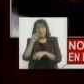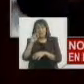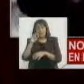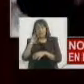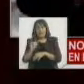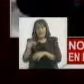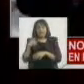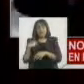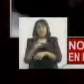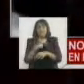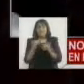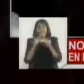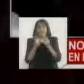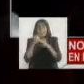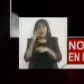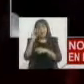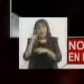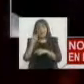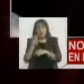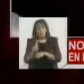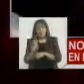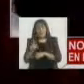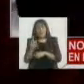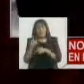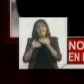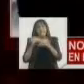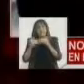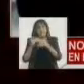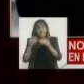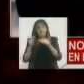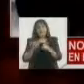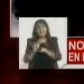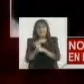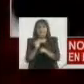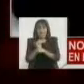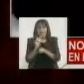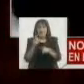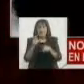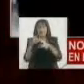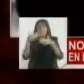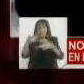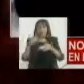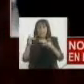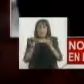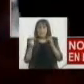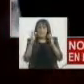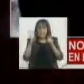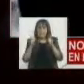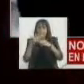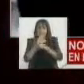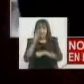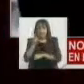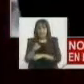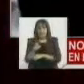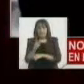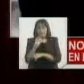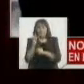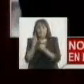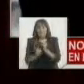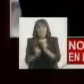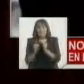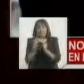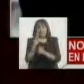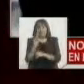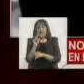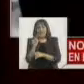y nuestro equipo en la ONU, y va avanzando también ese trabajo y eventualmente se activará si llega a ser necesario. Finalmente,